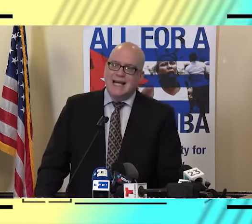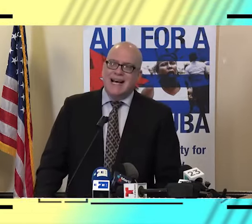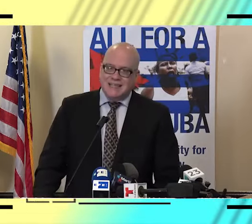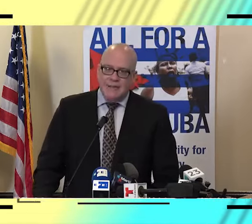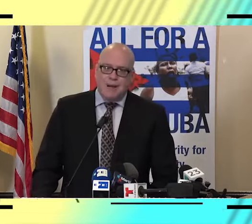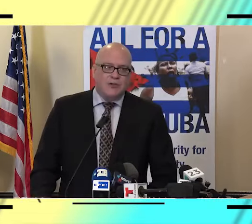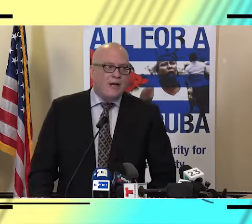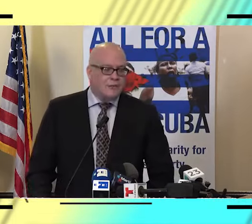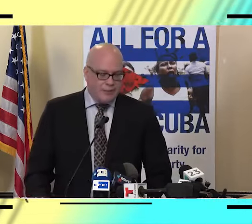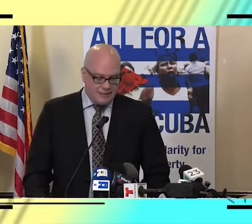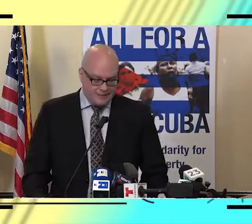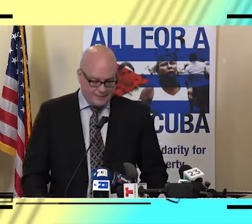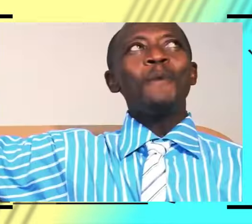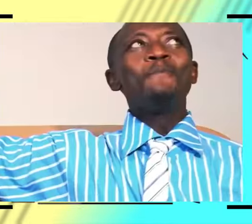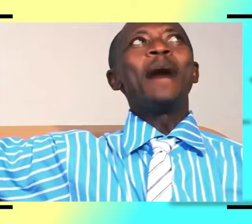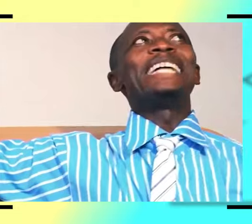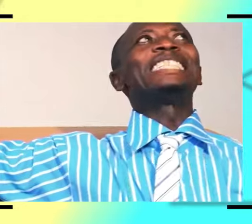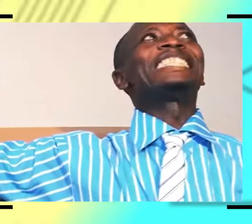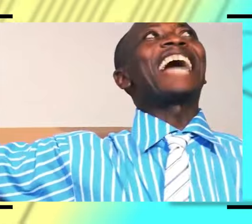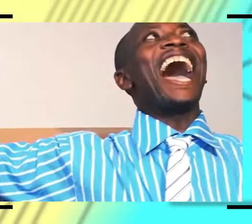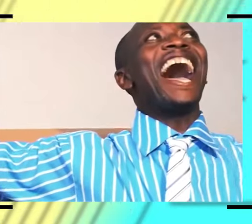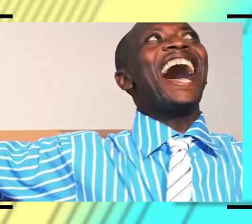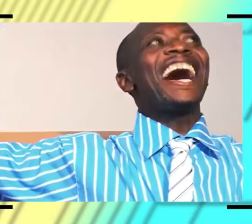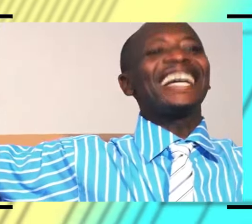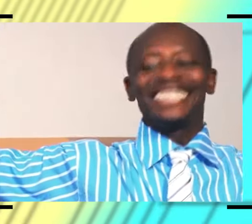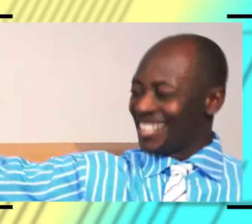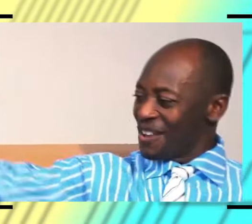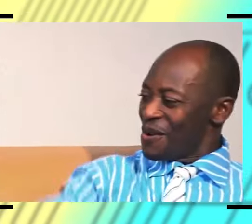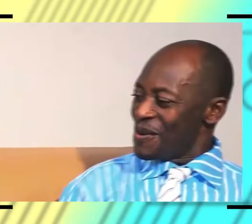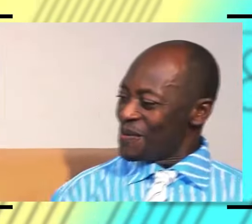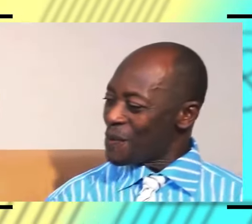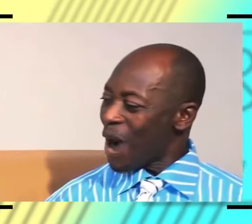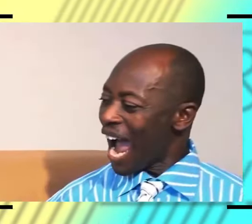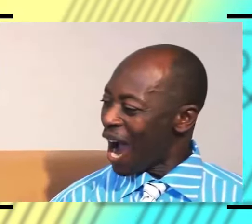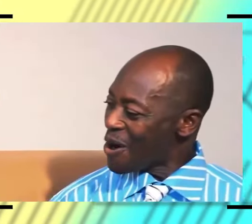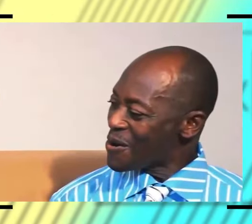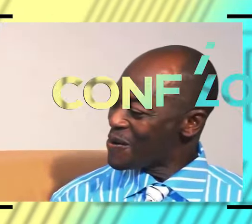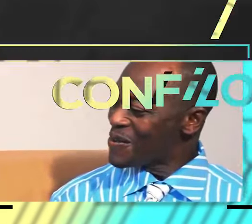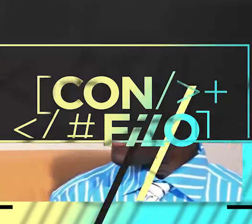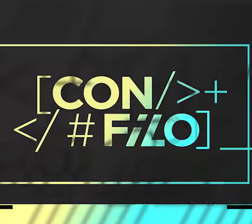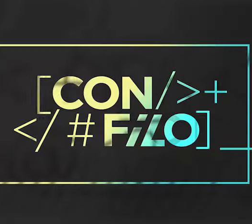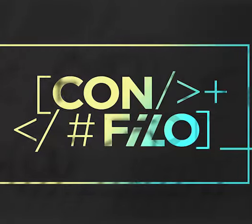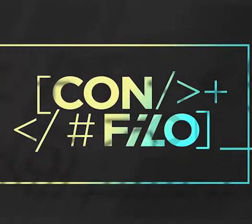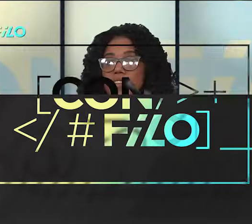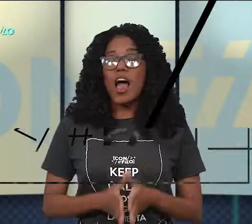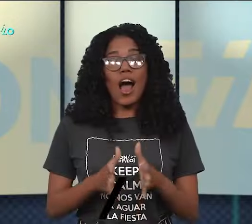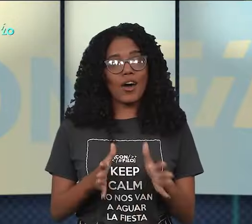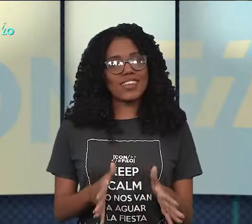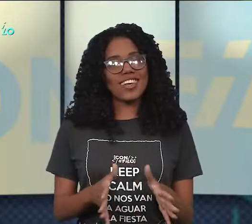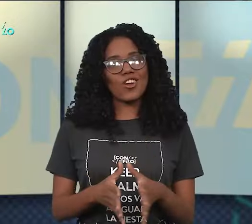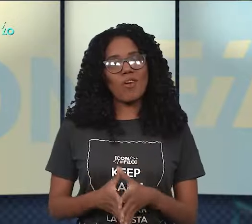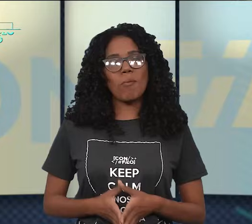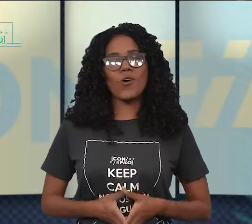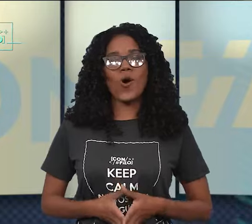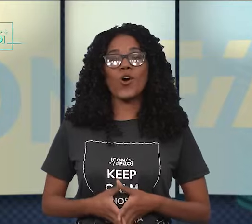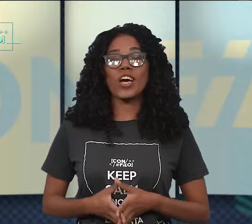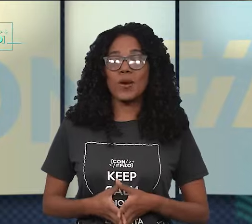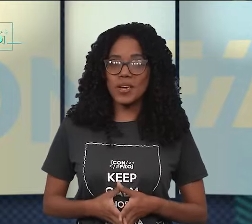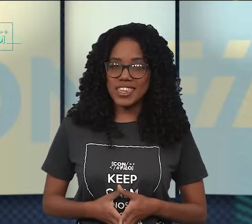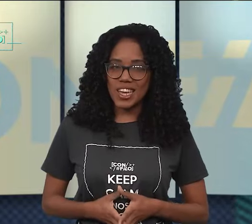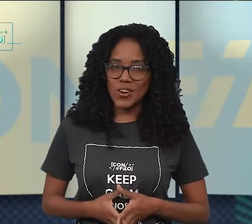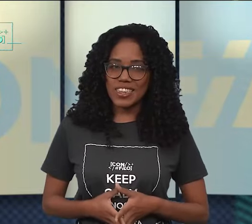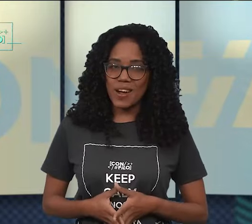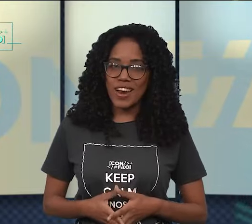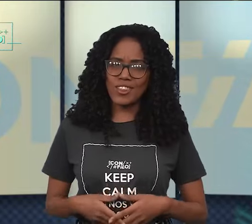fuera, dará tres pasos hacia ustedes. ¡Oh, my God! ¡Wow! Ahora sí, nos vamos con